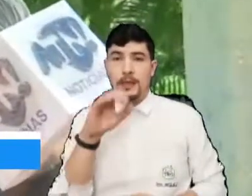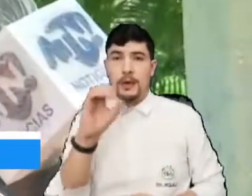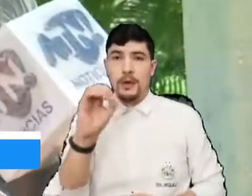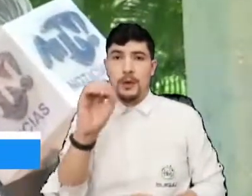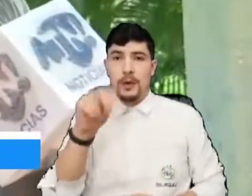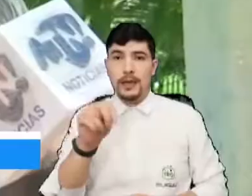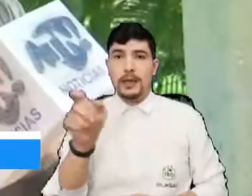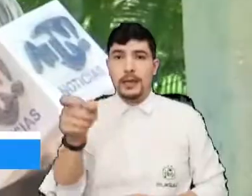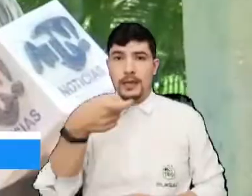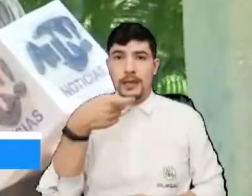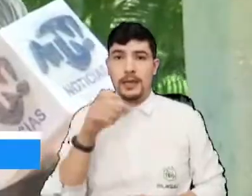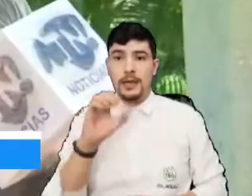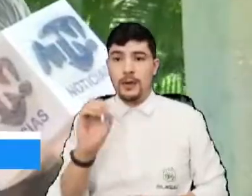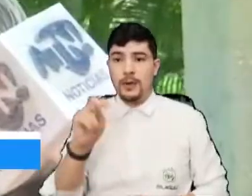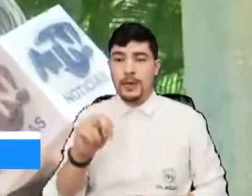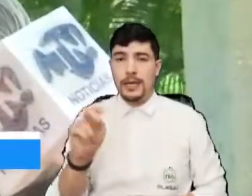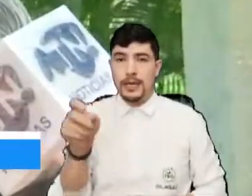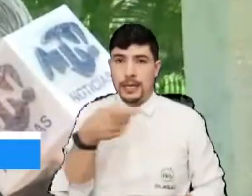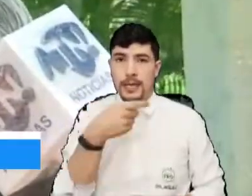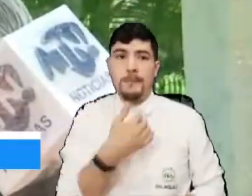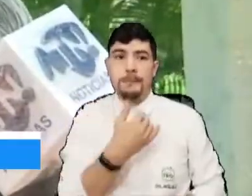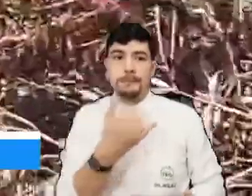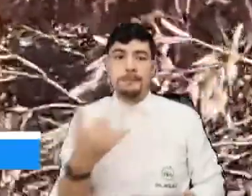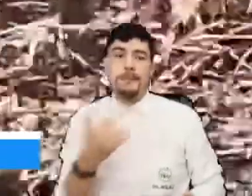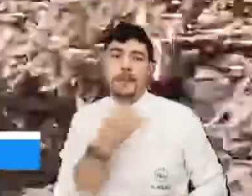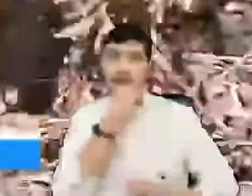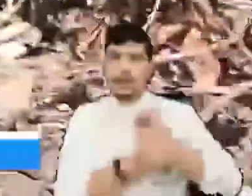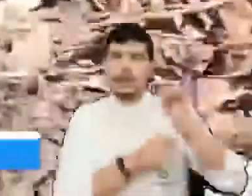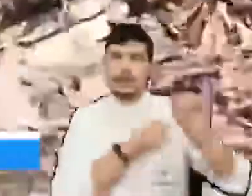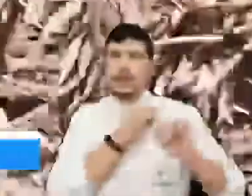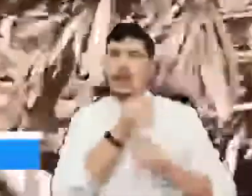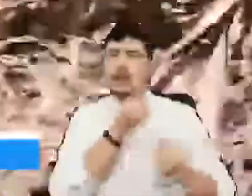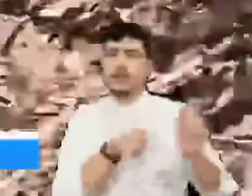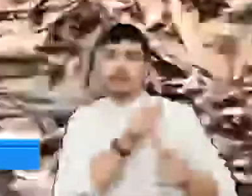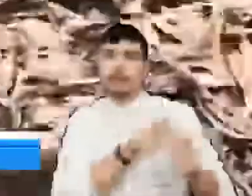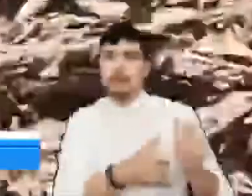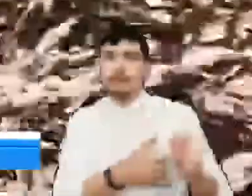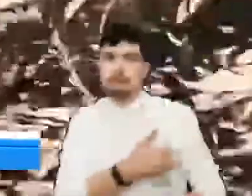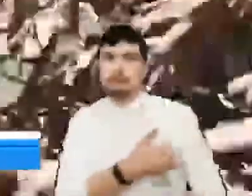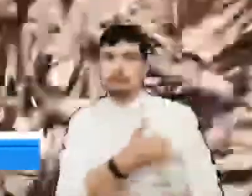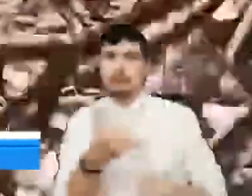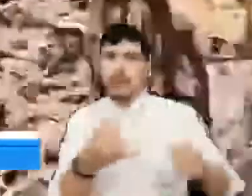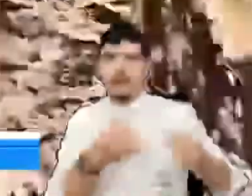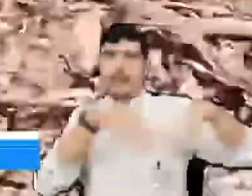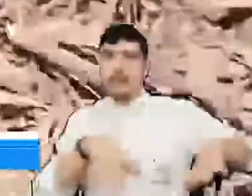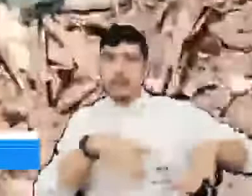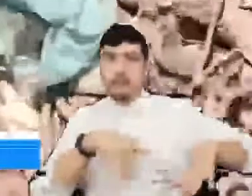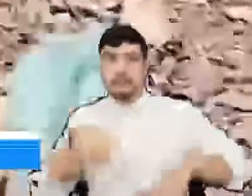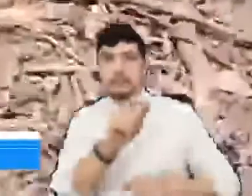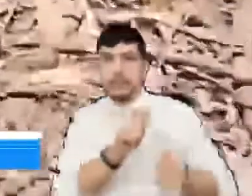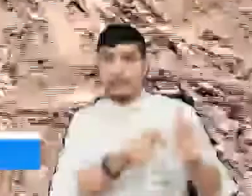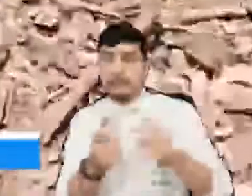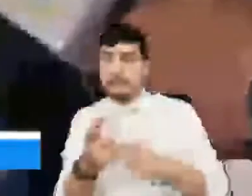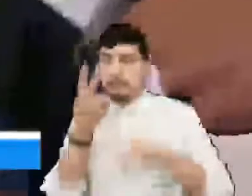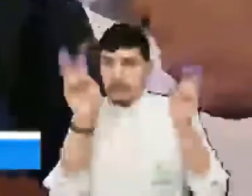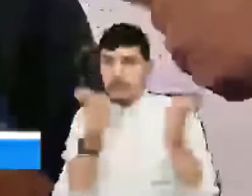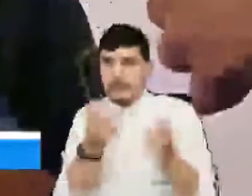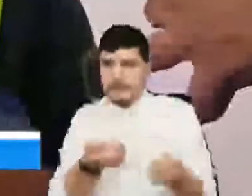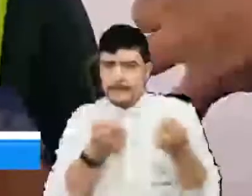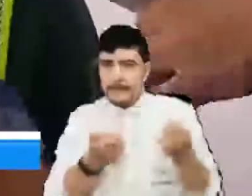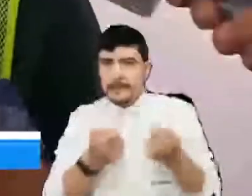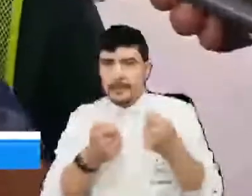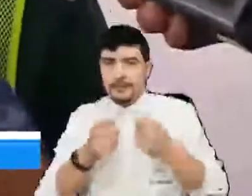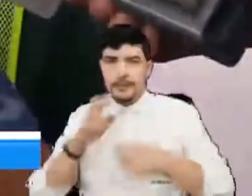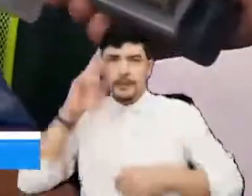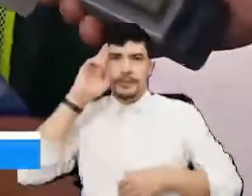han producido algunas personas que no han aparecido. Yo creo que ahí hay un tema muy sensible y muy delicado. Estamos haciendo un control a lo largo y